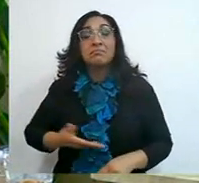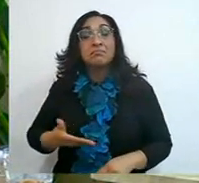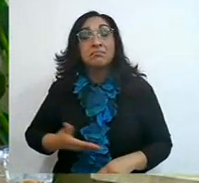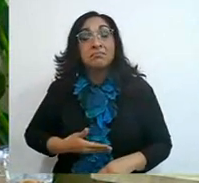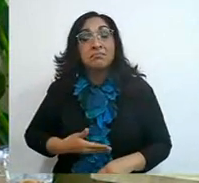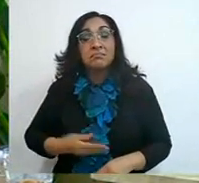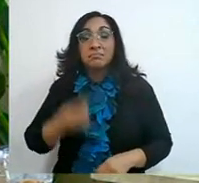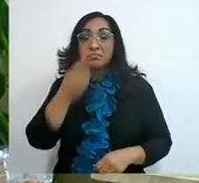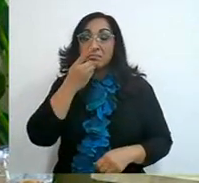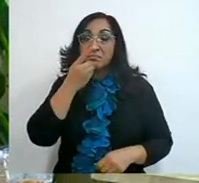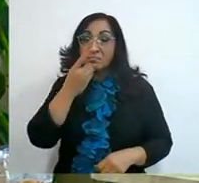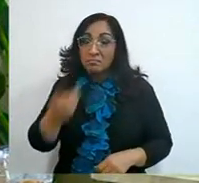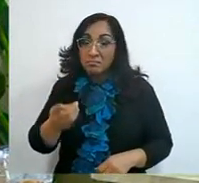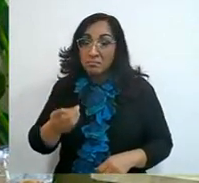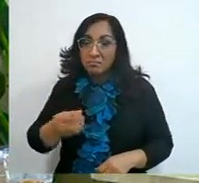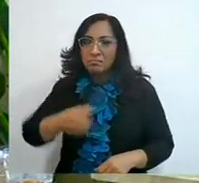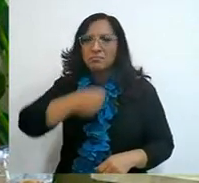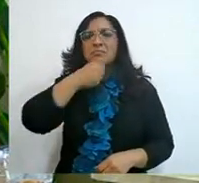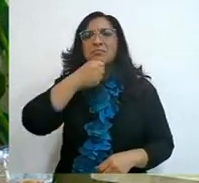chismoso